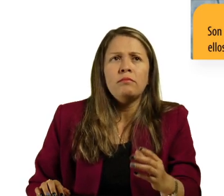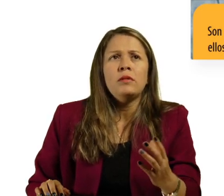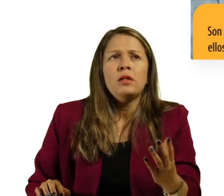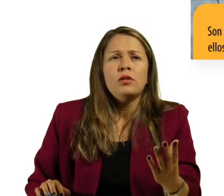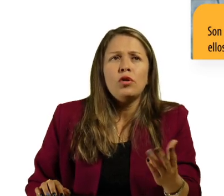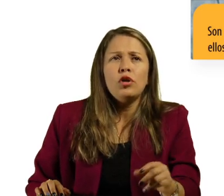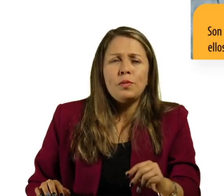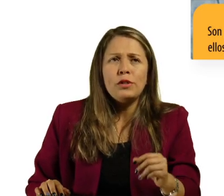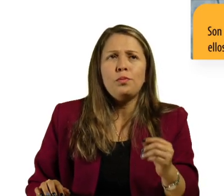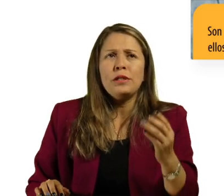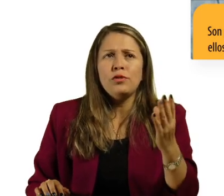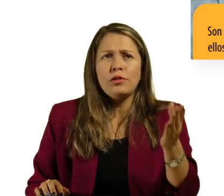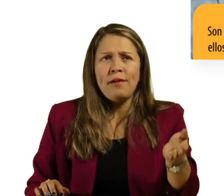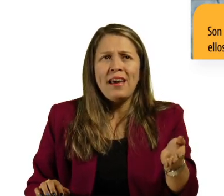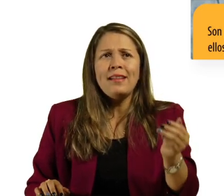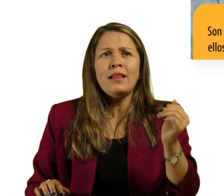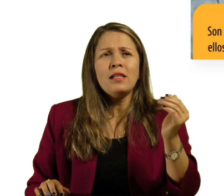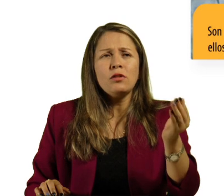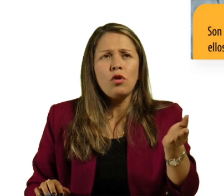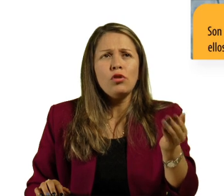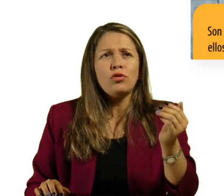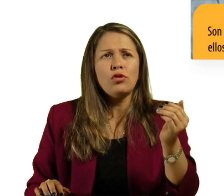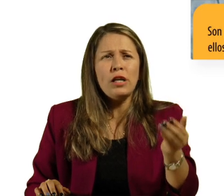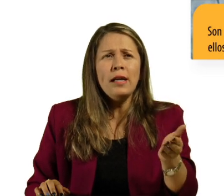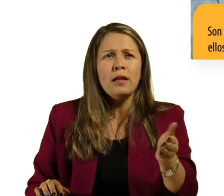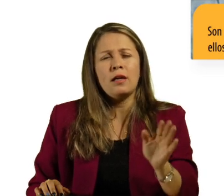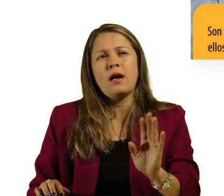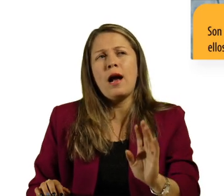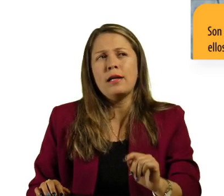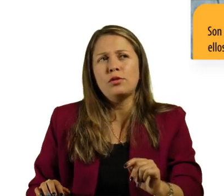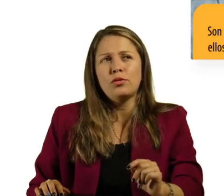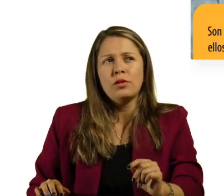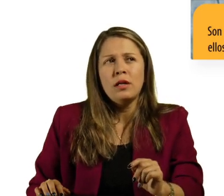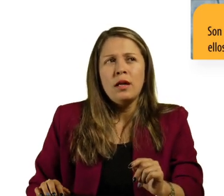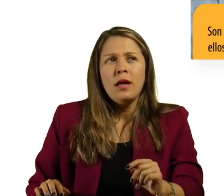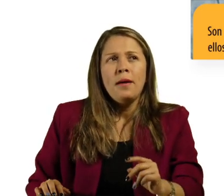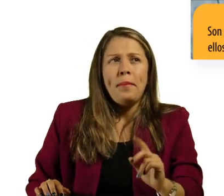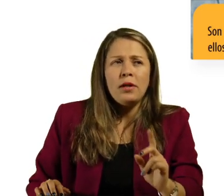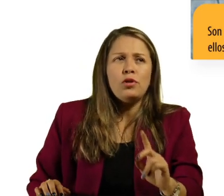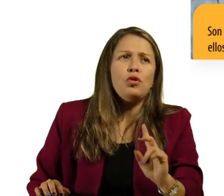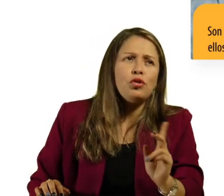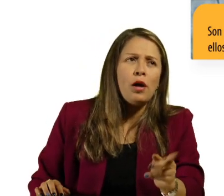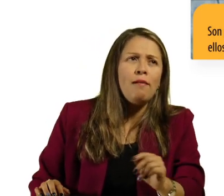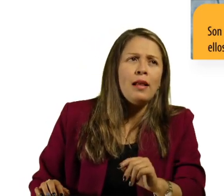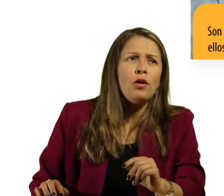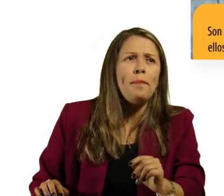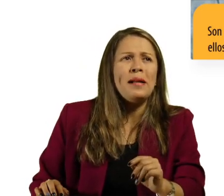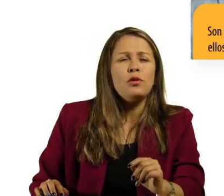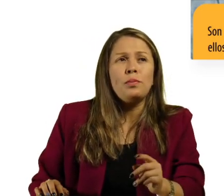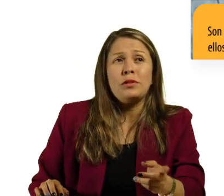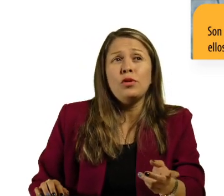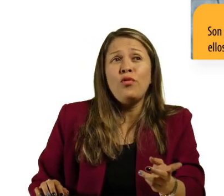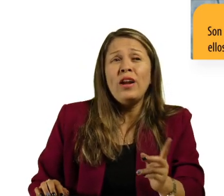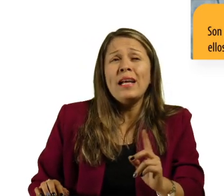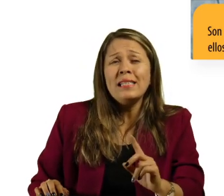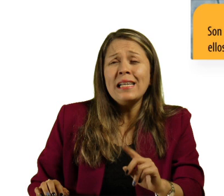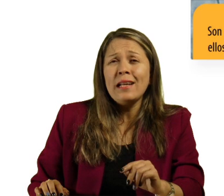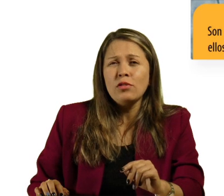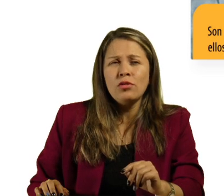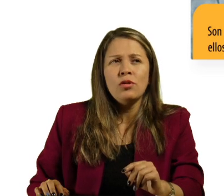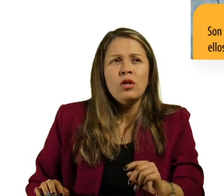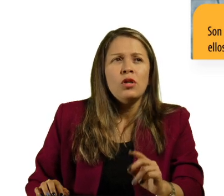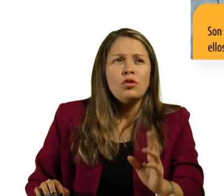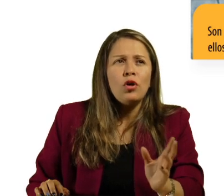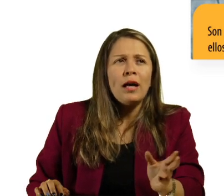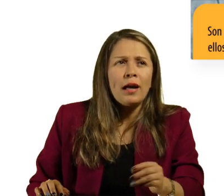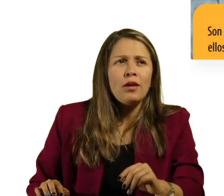empresa, son los presupuestos de ventas, costos y gastos. Pero si yo estoy hablando de presupuestos